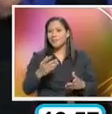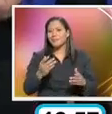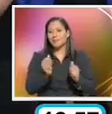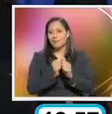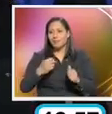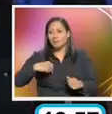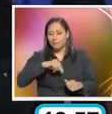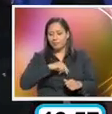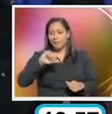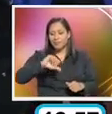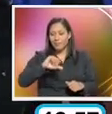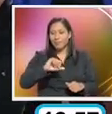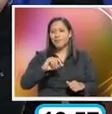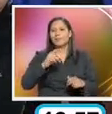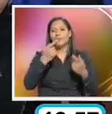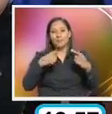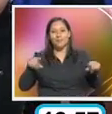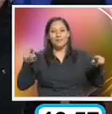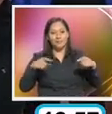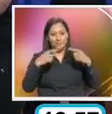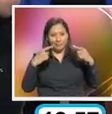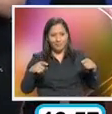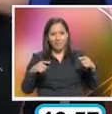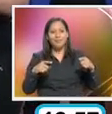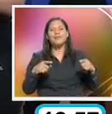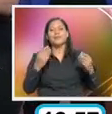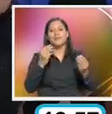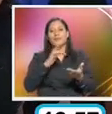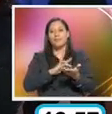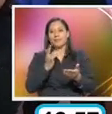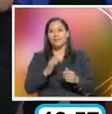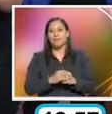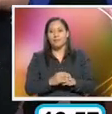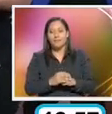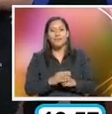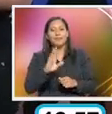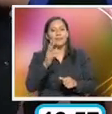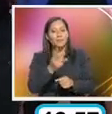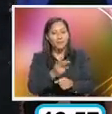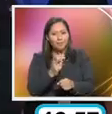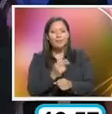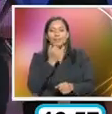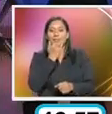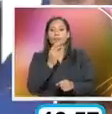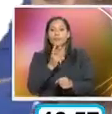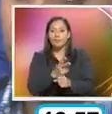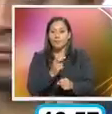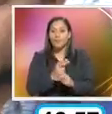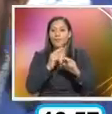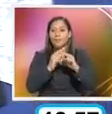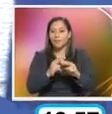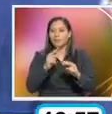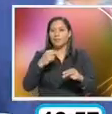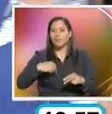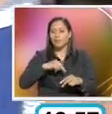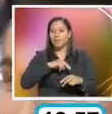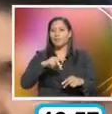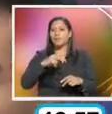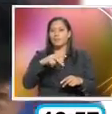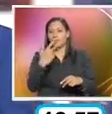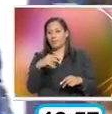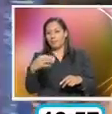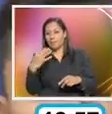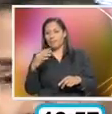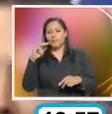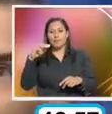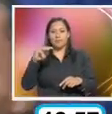con nosotros el día de hoy en el musical. Muchísimas gracias. Esperamos Oye, verlo los invitamos, los Ándale, invitamos por supuesto. al aniversario que lo vamos a celebrar el 13 y el